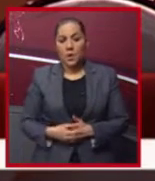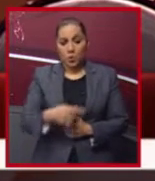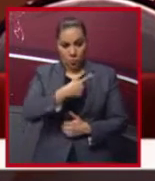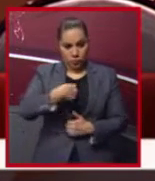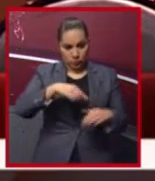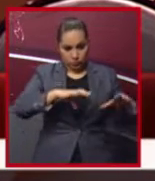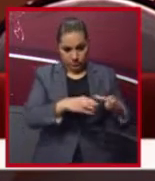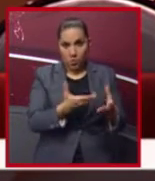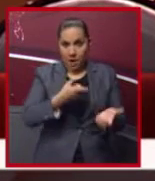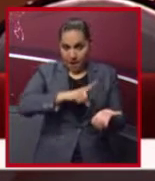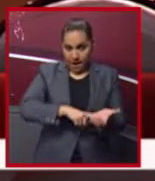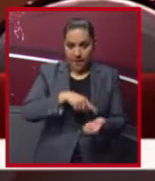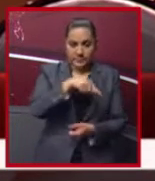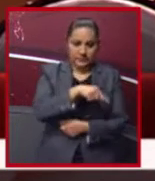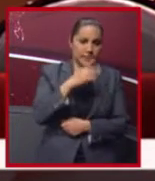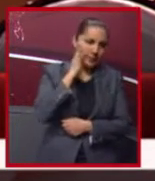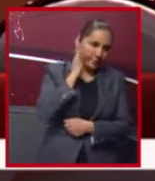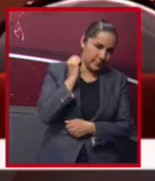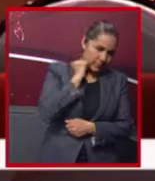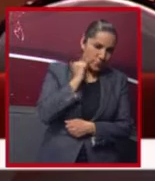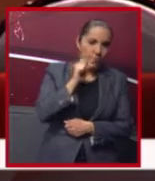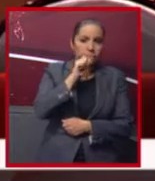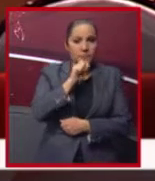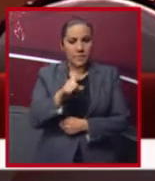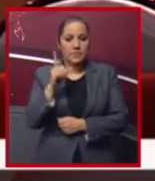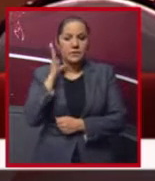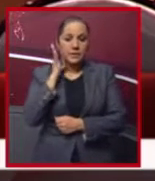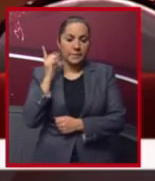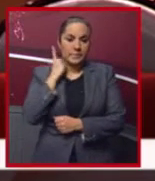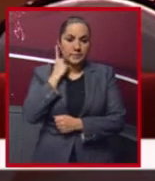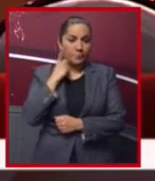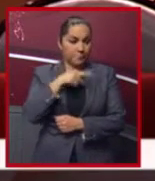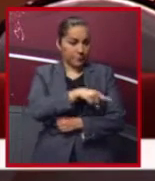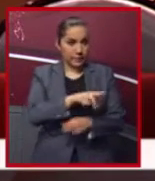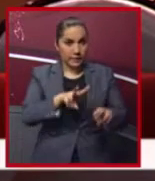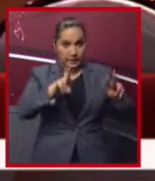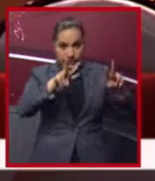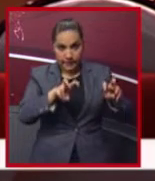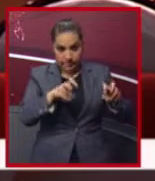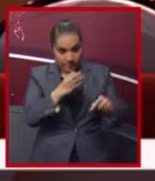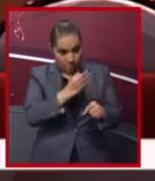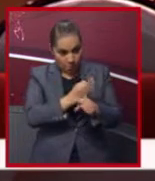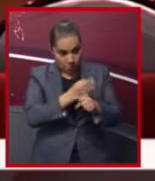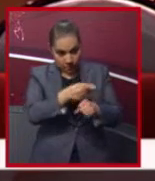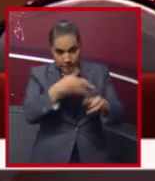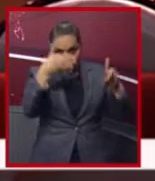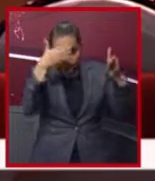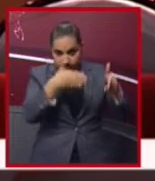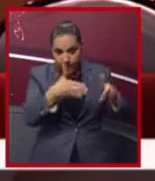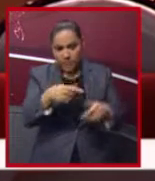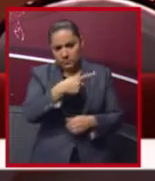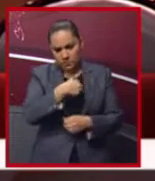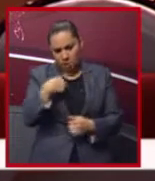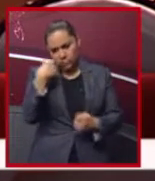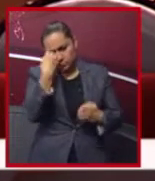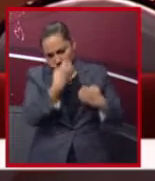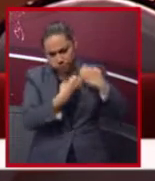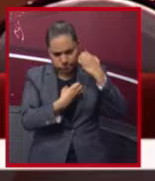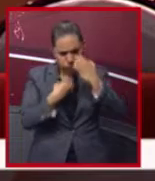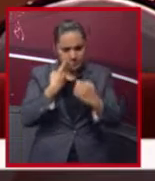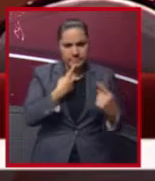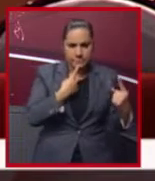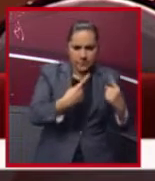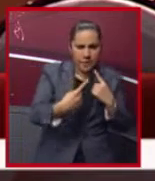como en la Cámara de Diputados revisamos el tema que nos ocupa y